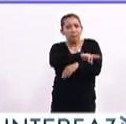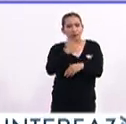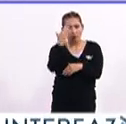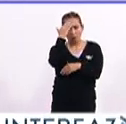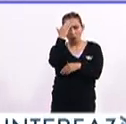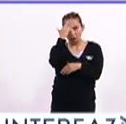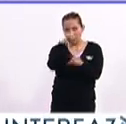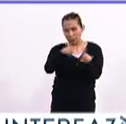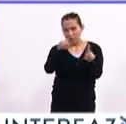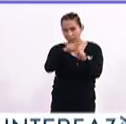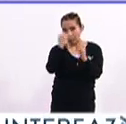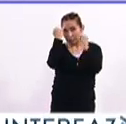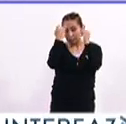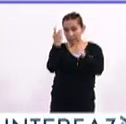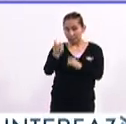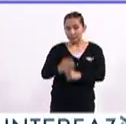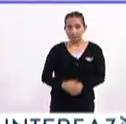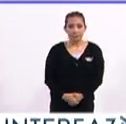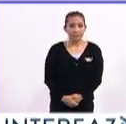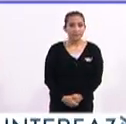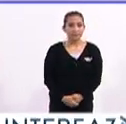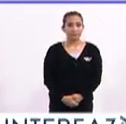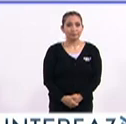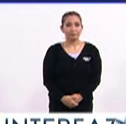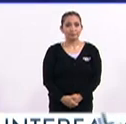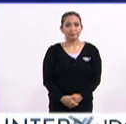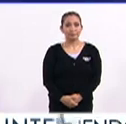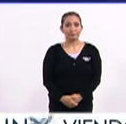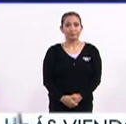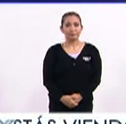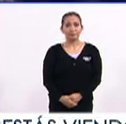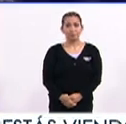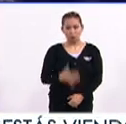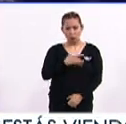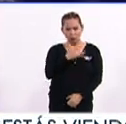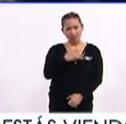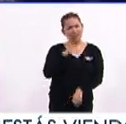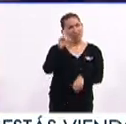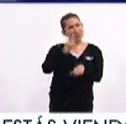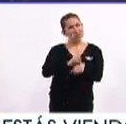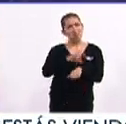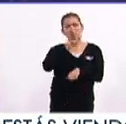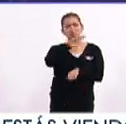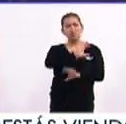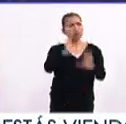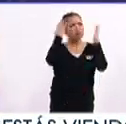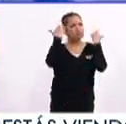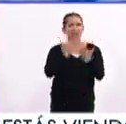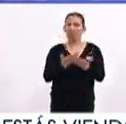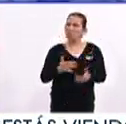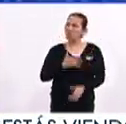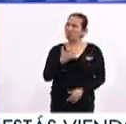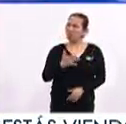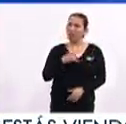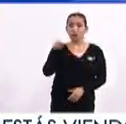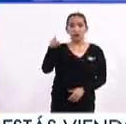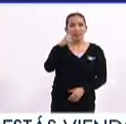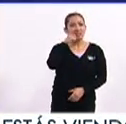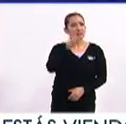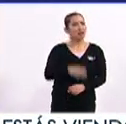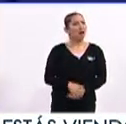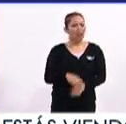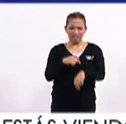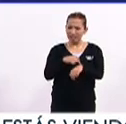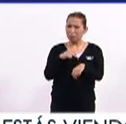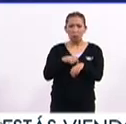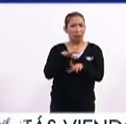invito a conocer diversas teorías al respecto. ¿Has sentido que los días transcurren más rápido? ¿Eres de los que dicen,